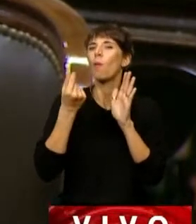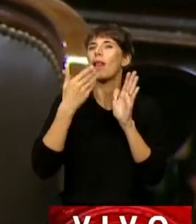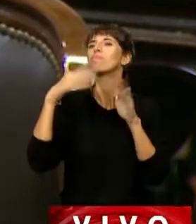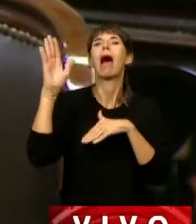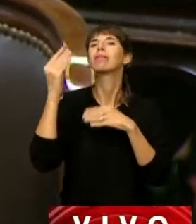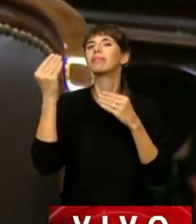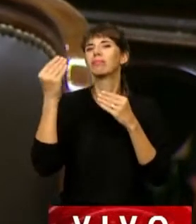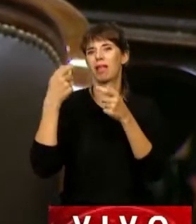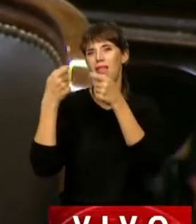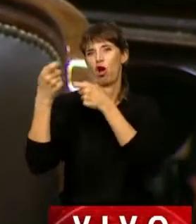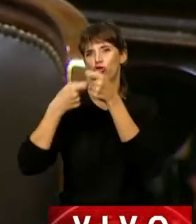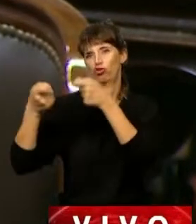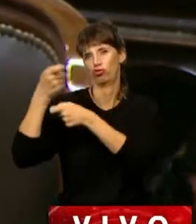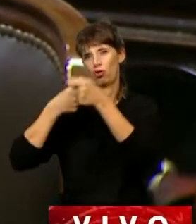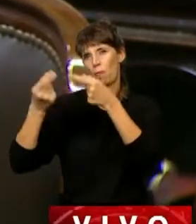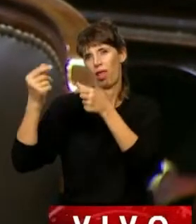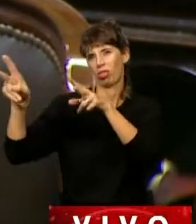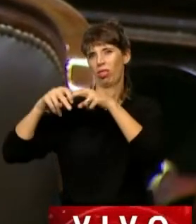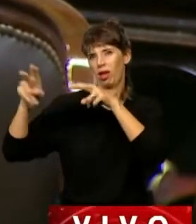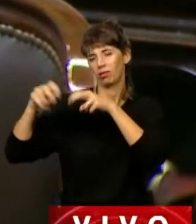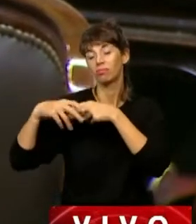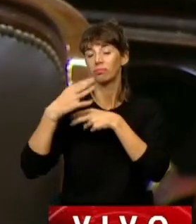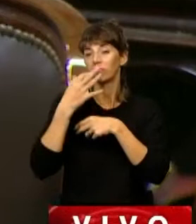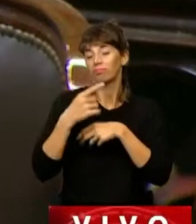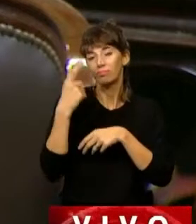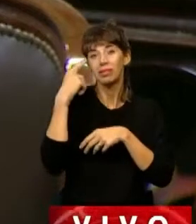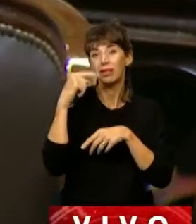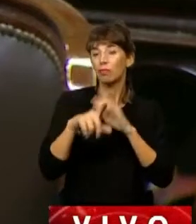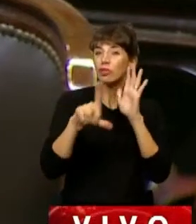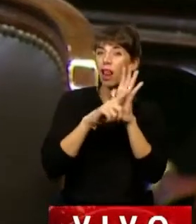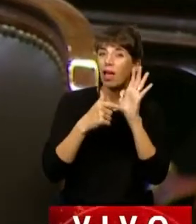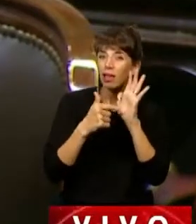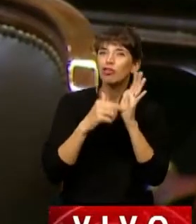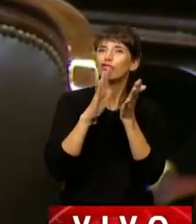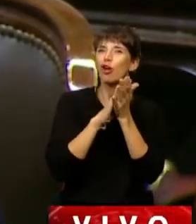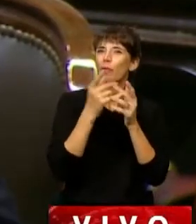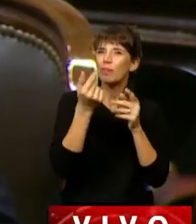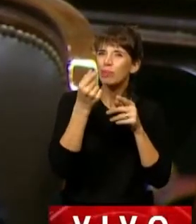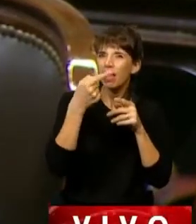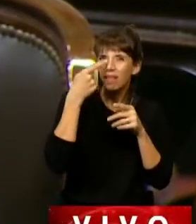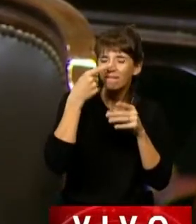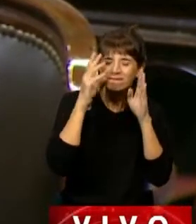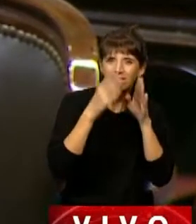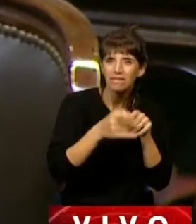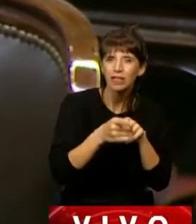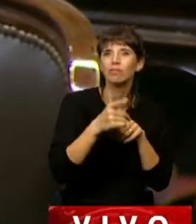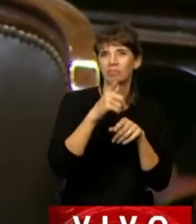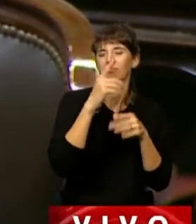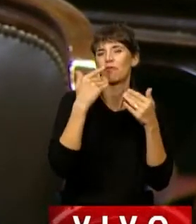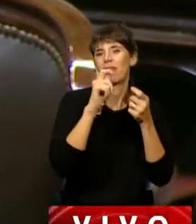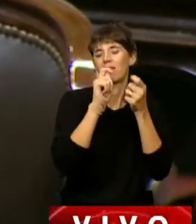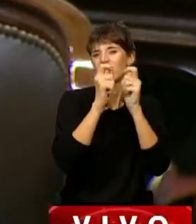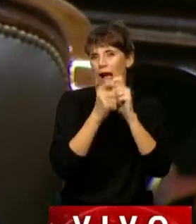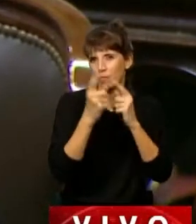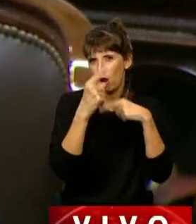Y lo que creemos es que esta ley podría mejorar un poco en ese sentido y podría, de